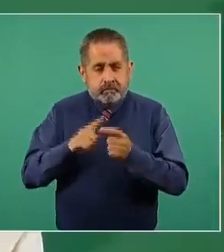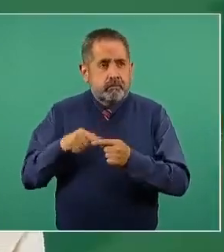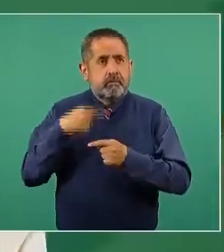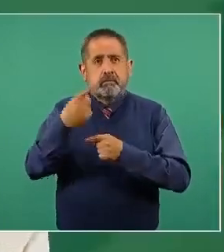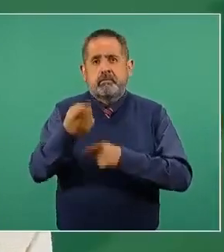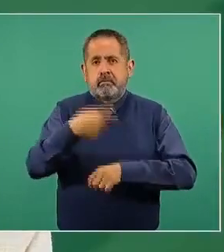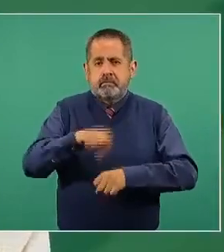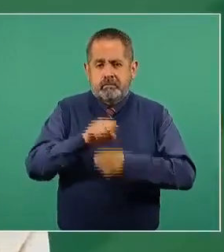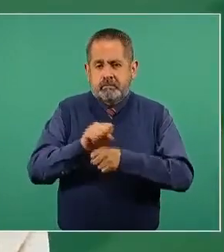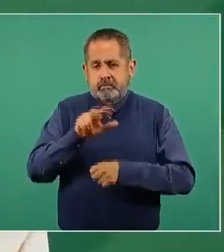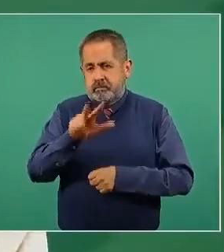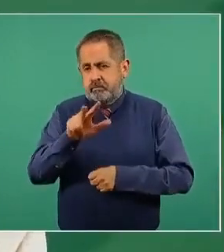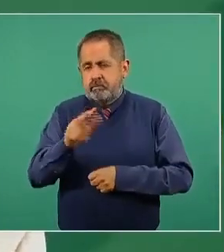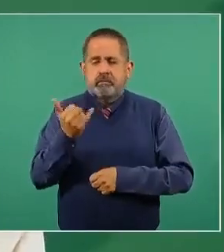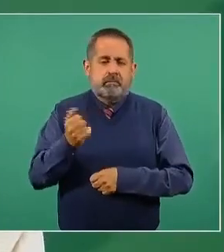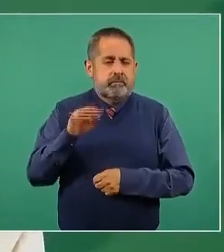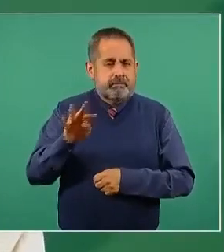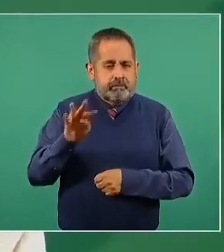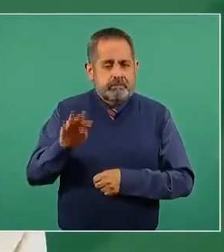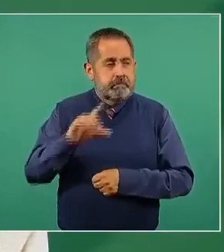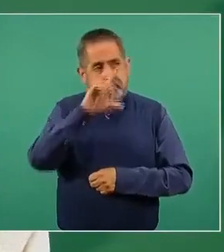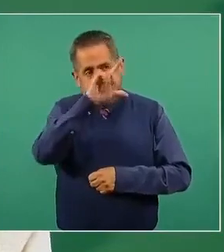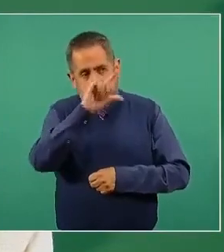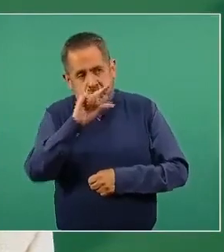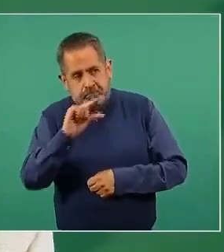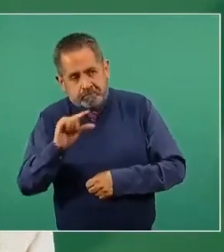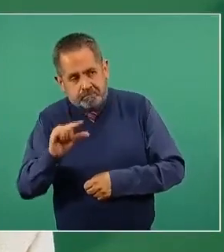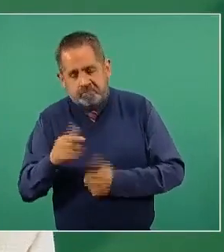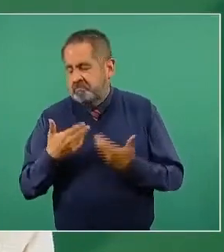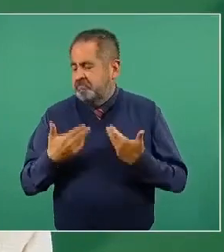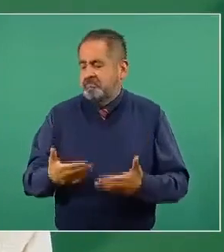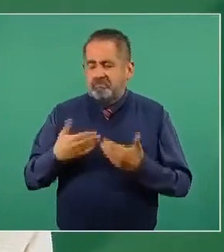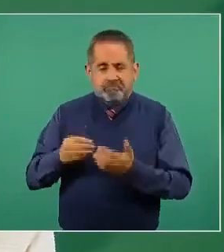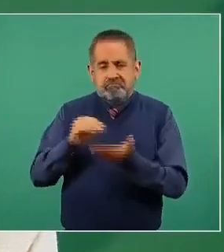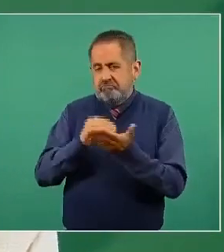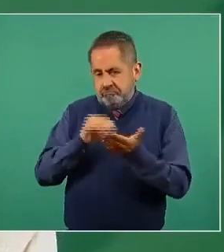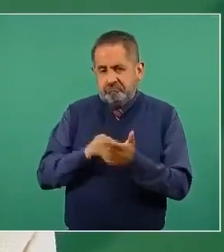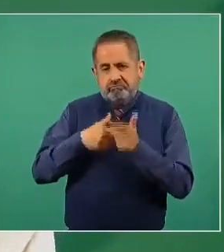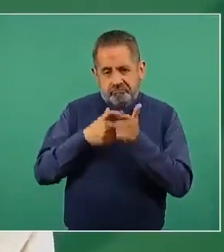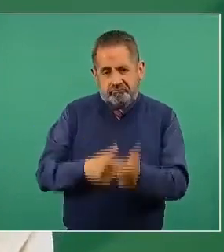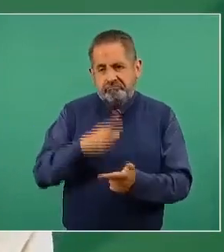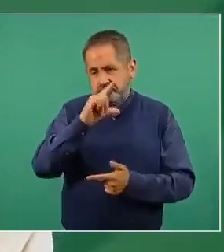semana 18 y 19, vemos que la tendencia se conserva.